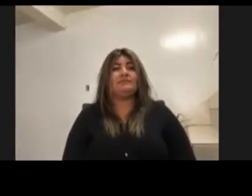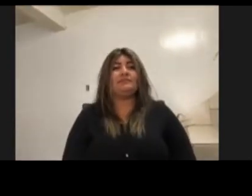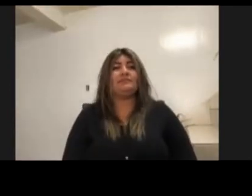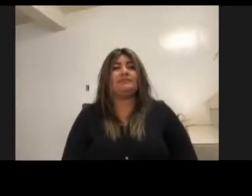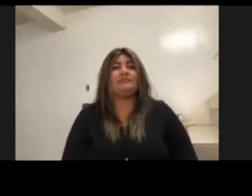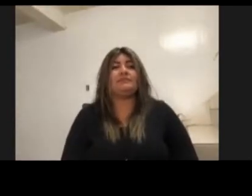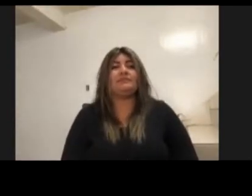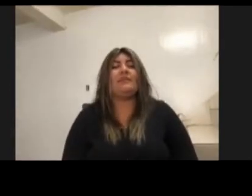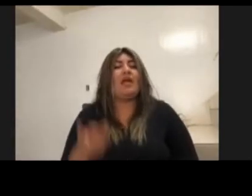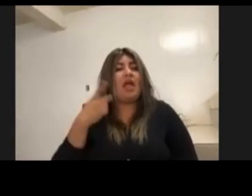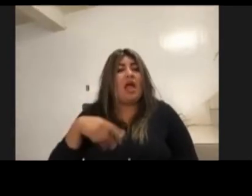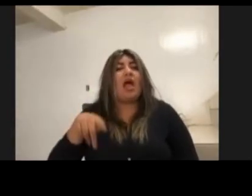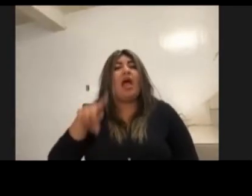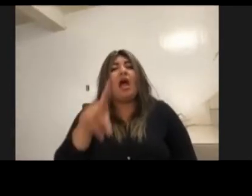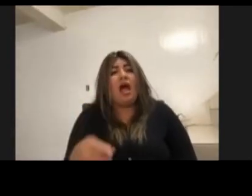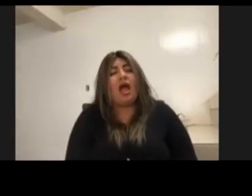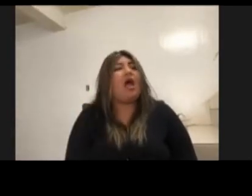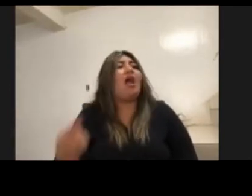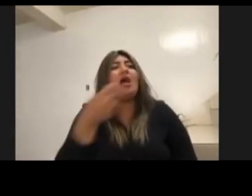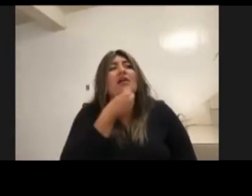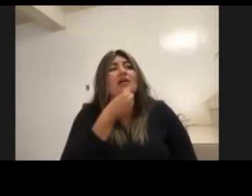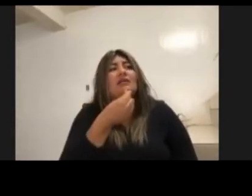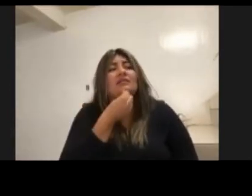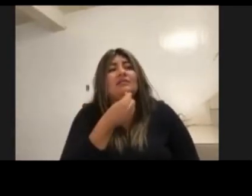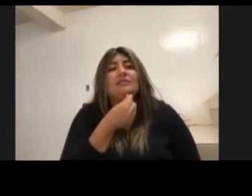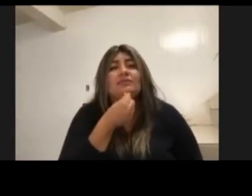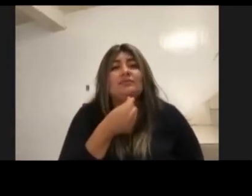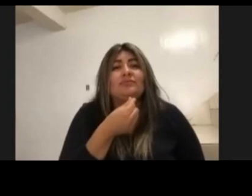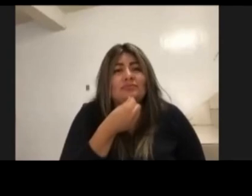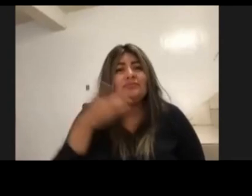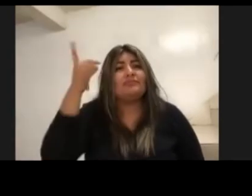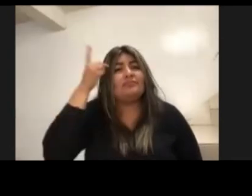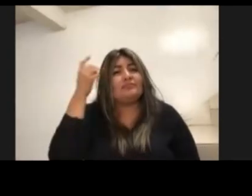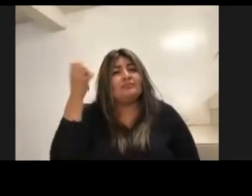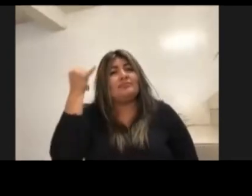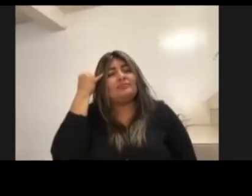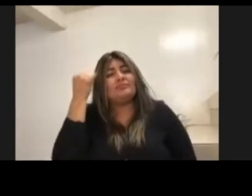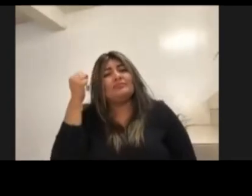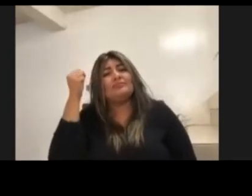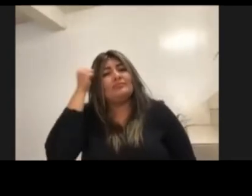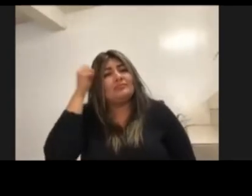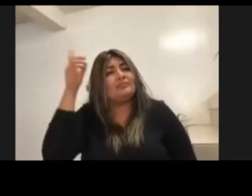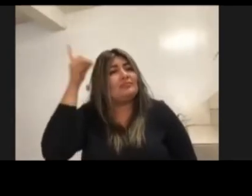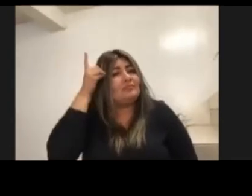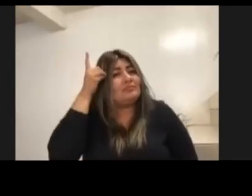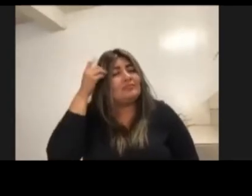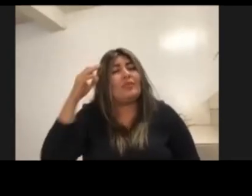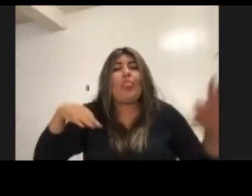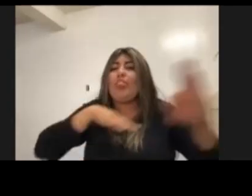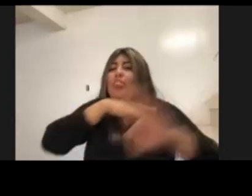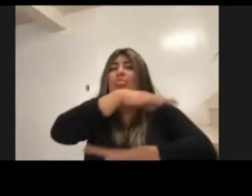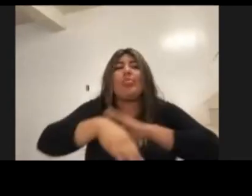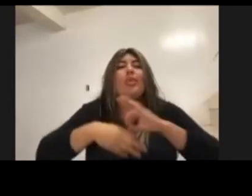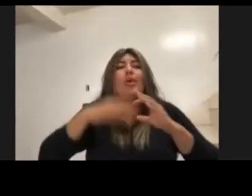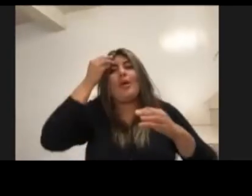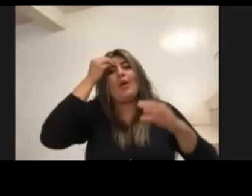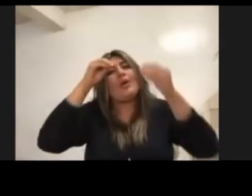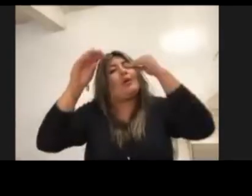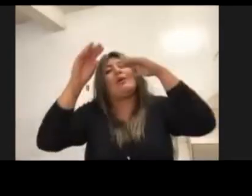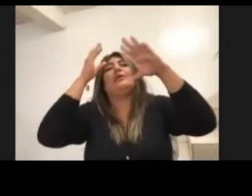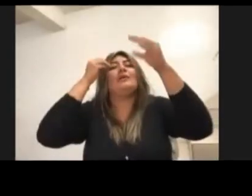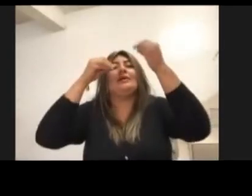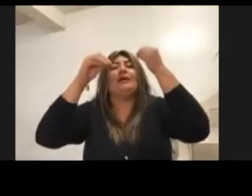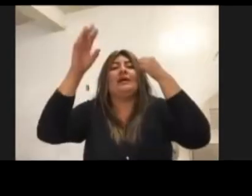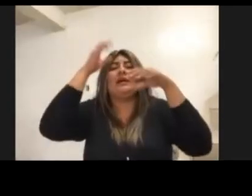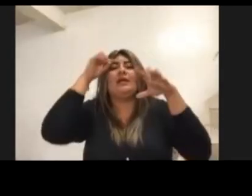este chico con síndrome de Down también va a compartir toda la riqueza de su aprendizaje en una evidencia